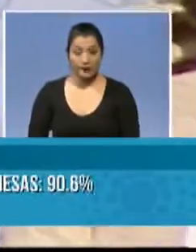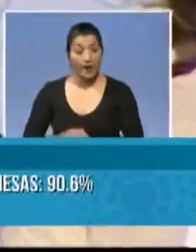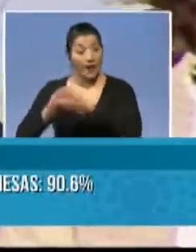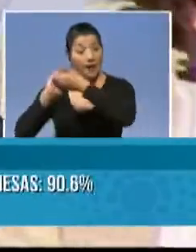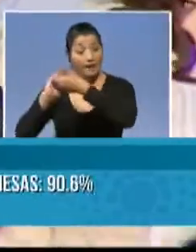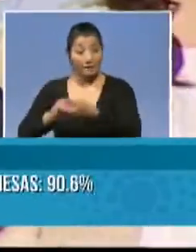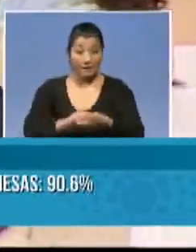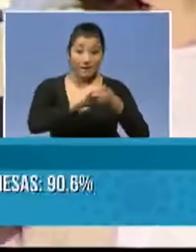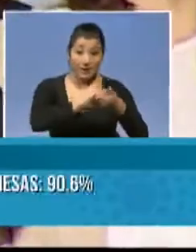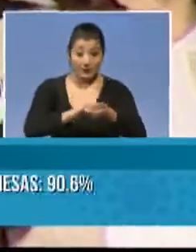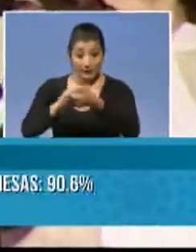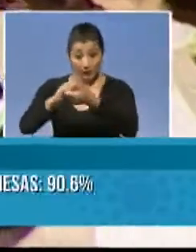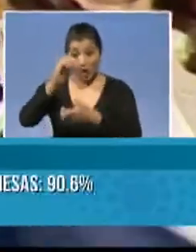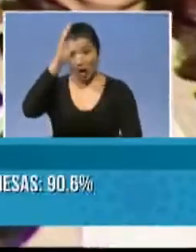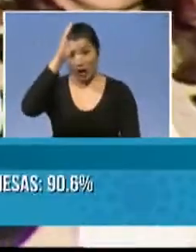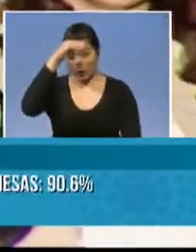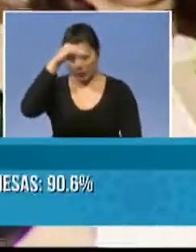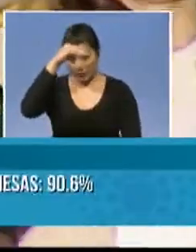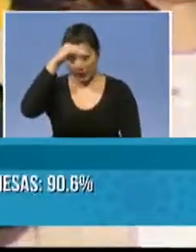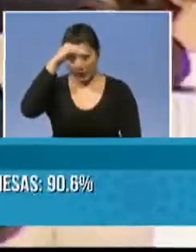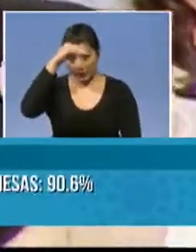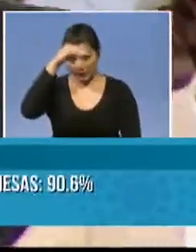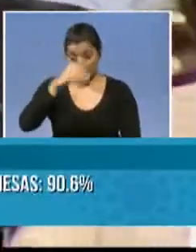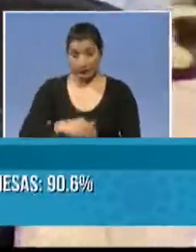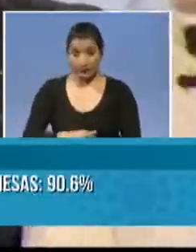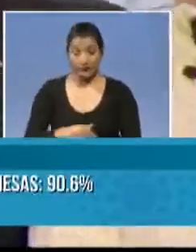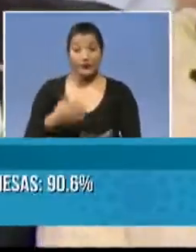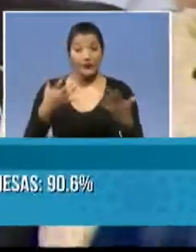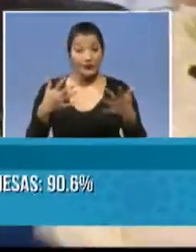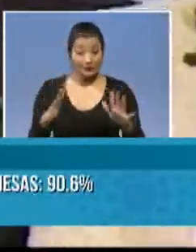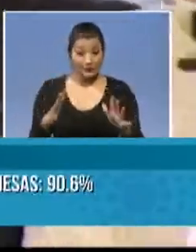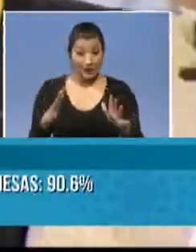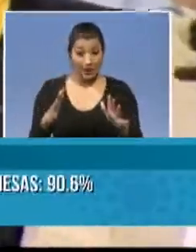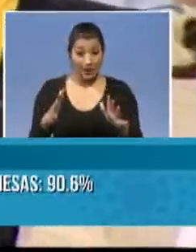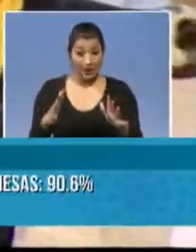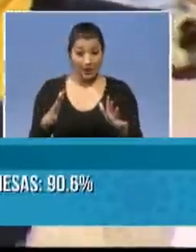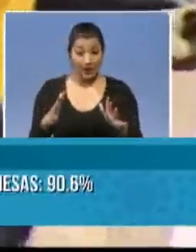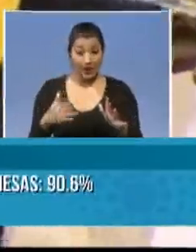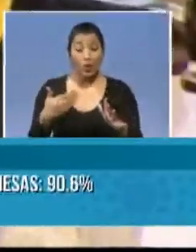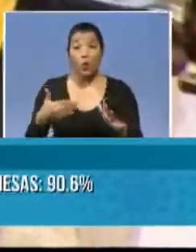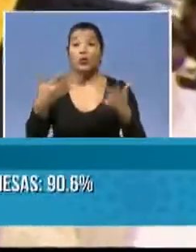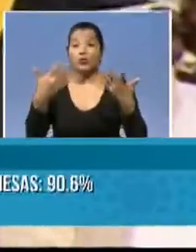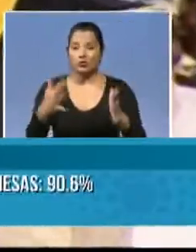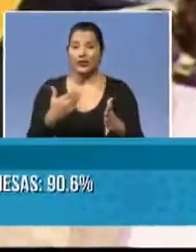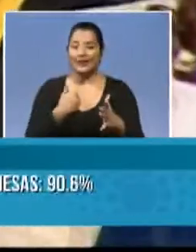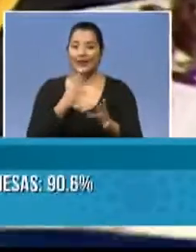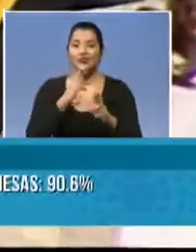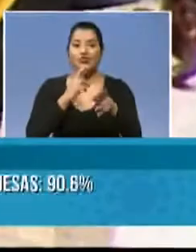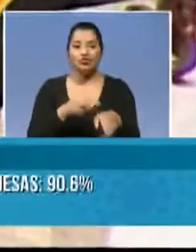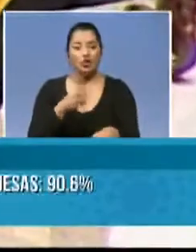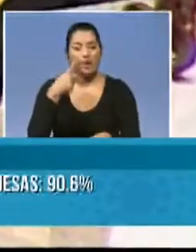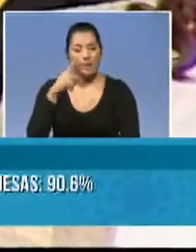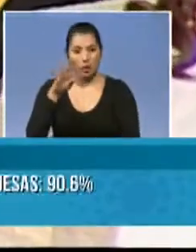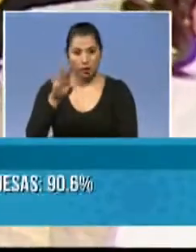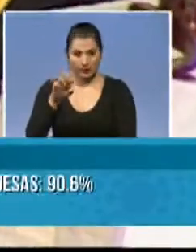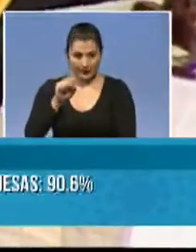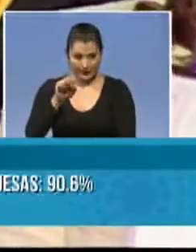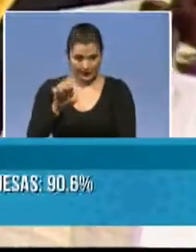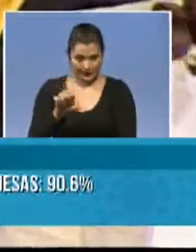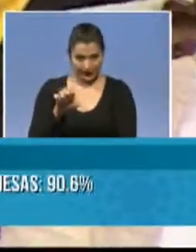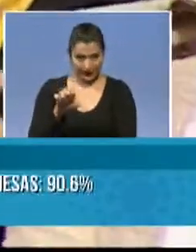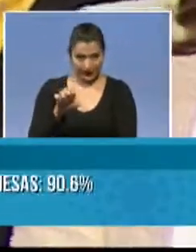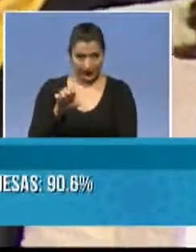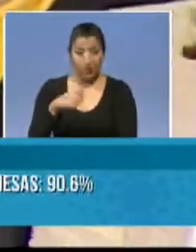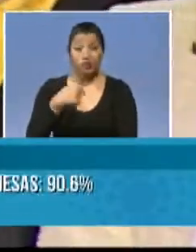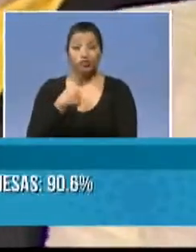Felicito a don Carlos Alvarado, ya una vez dados los resultados por parte del Tribunal Supremo de Elecciones,